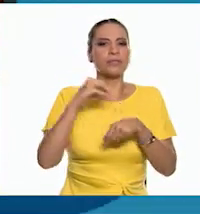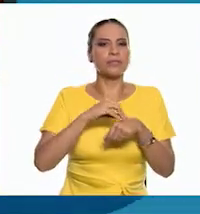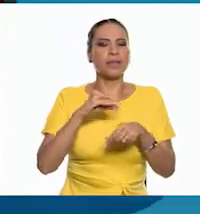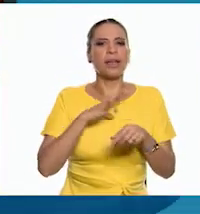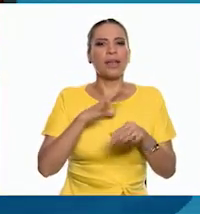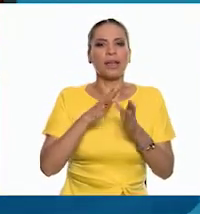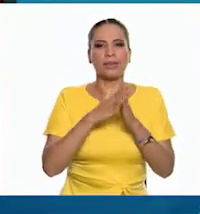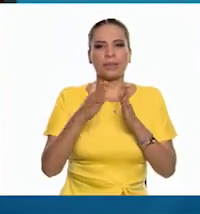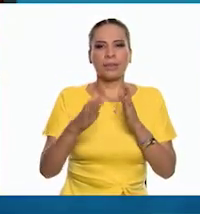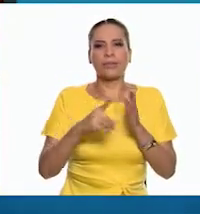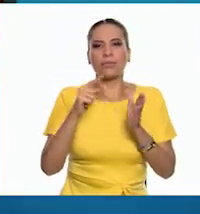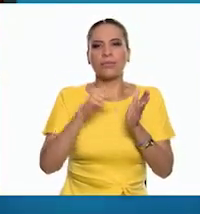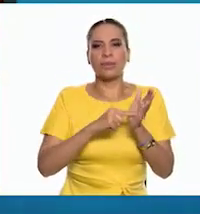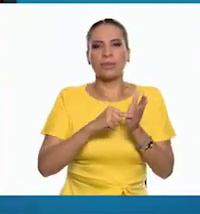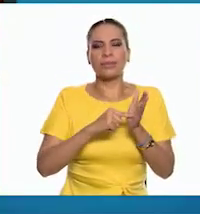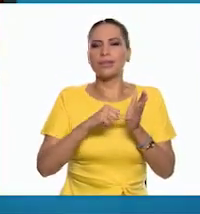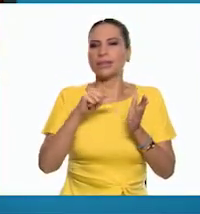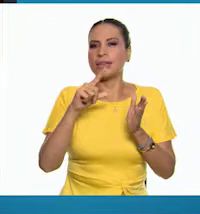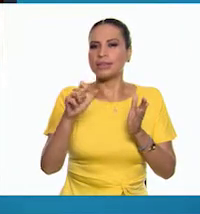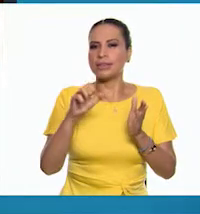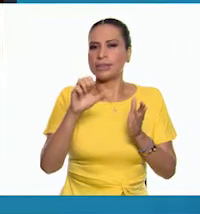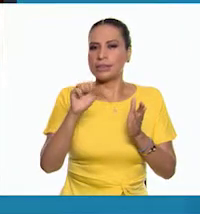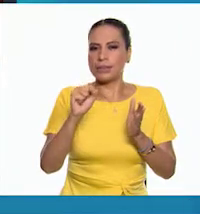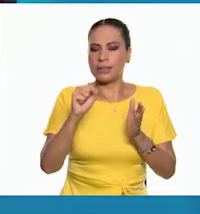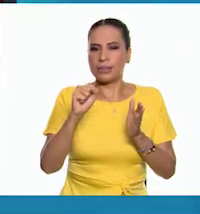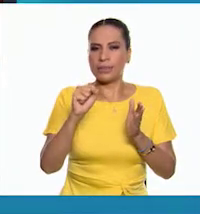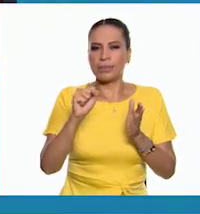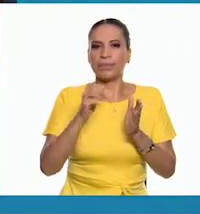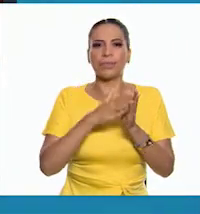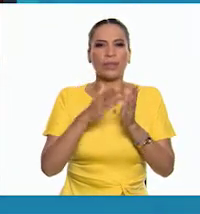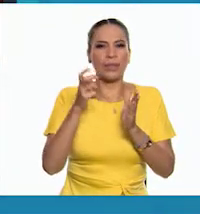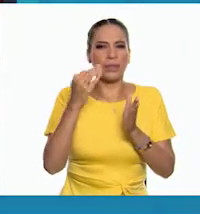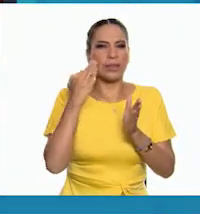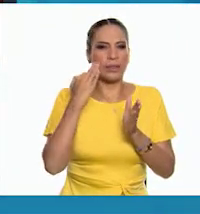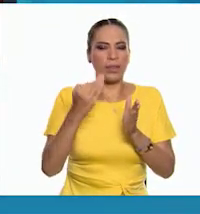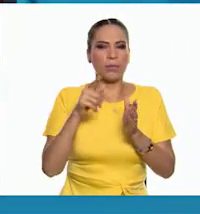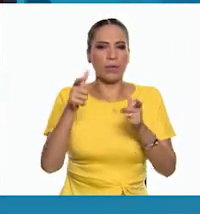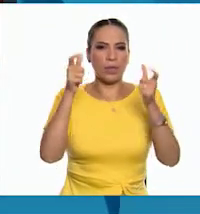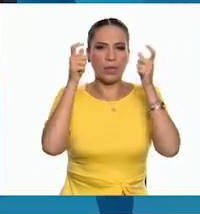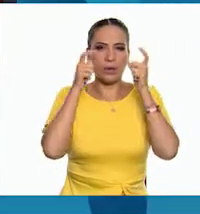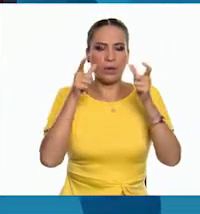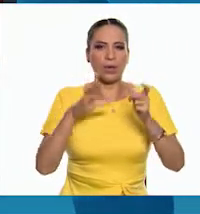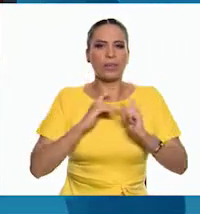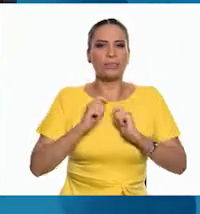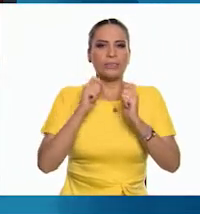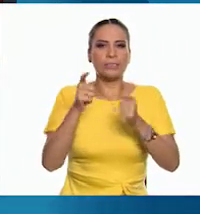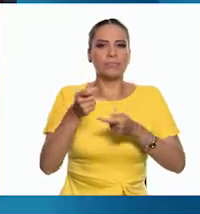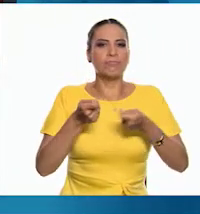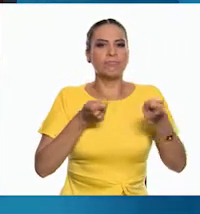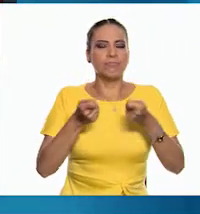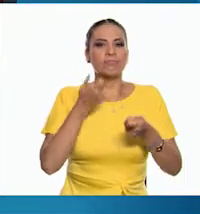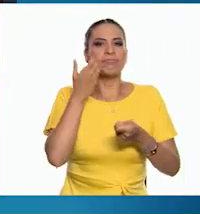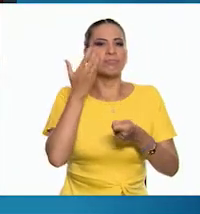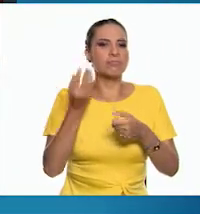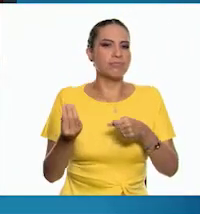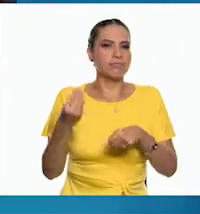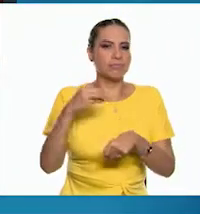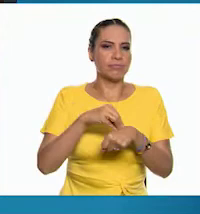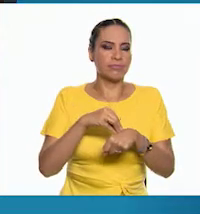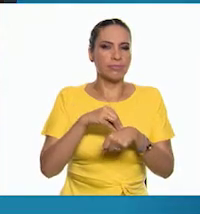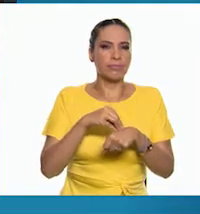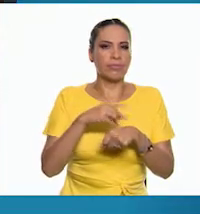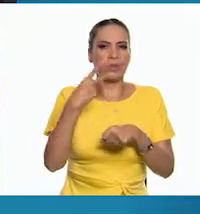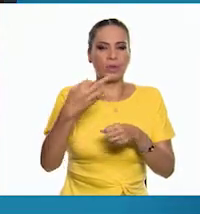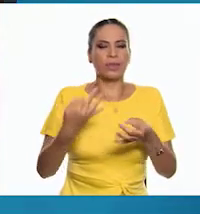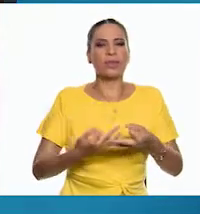partir de la década de 1760. A partir de ese momento la corona asume el control o intenta asumir el control de